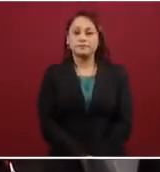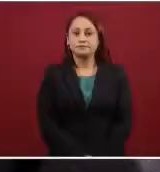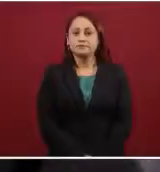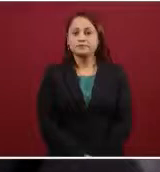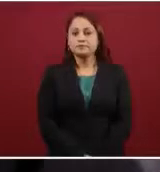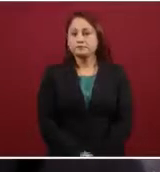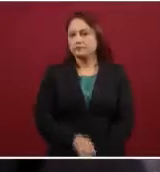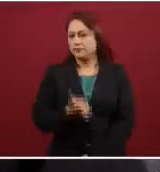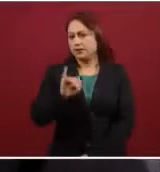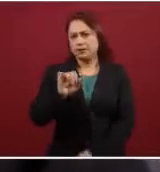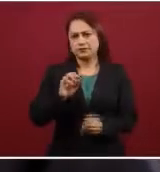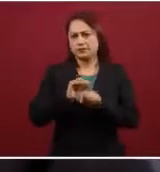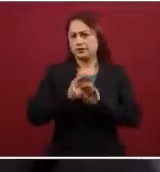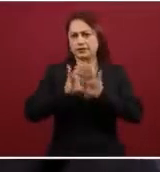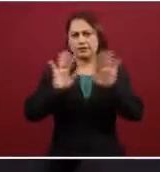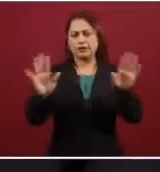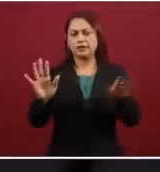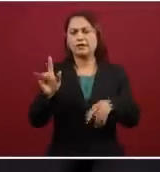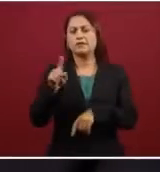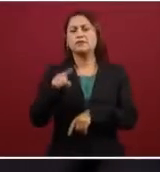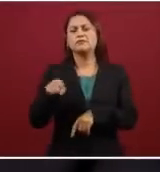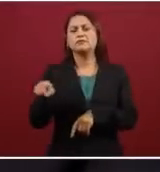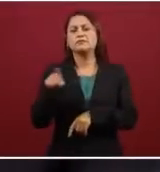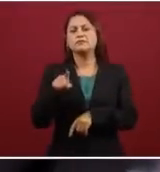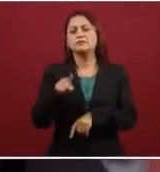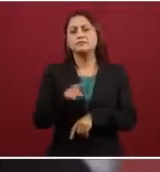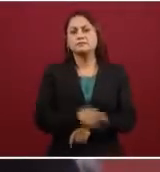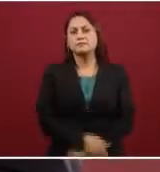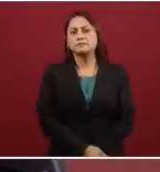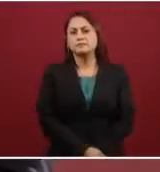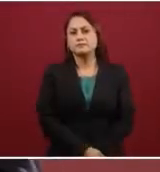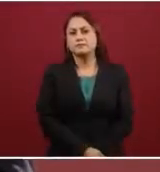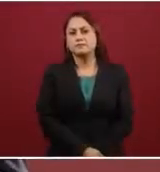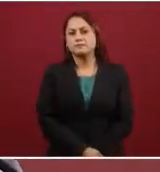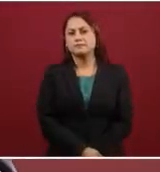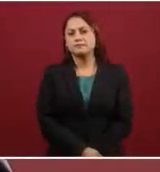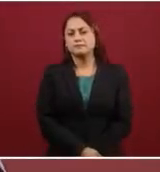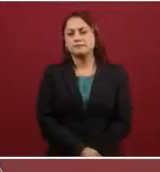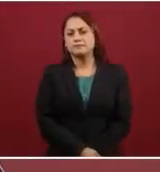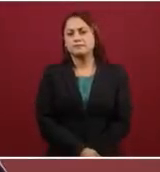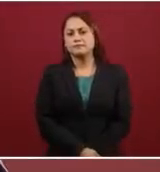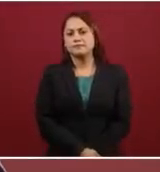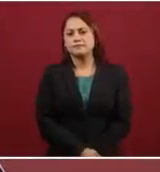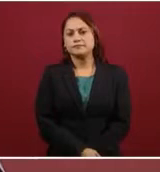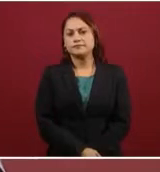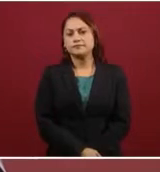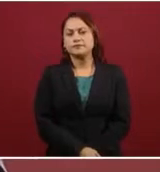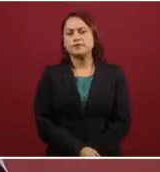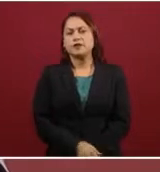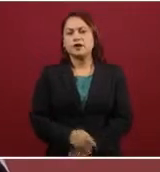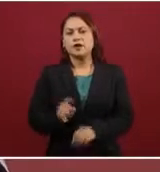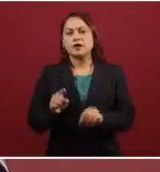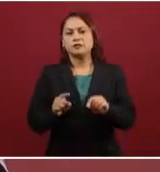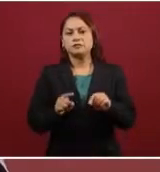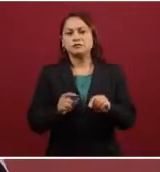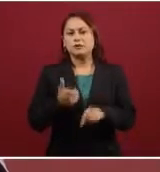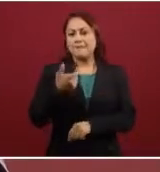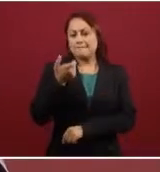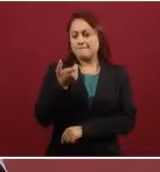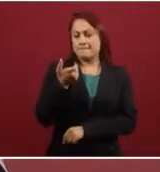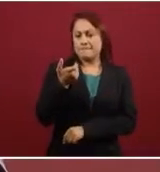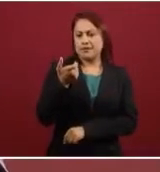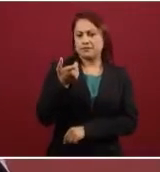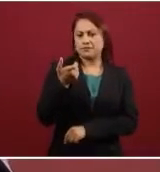ajuste en el movimiento del peso, pero el peso está